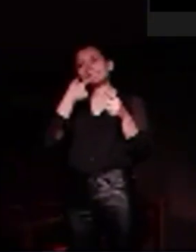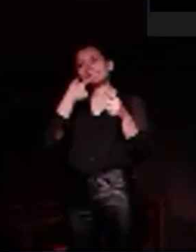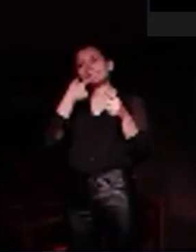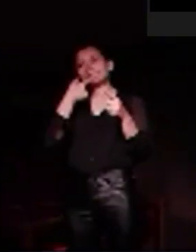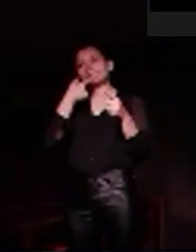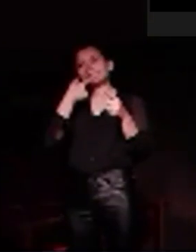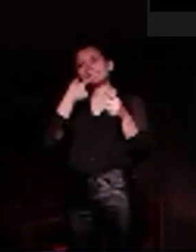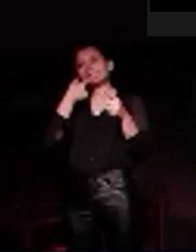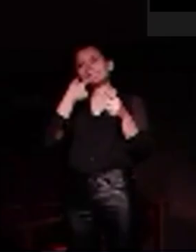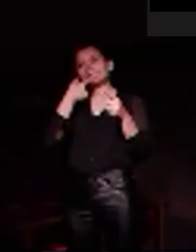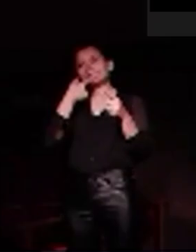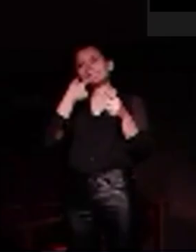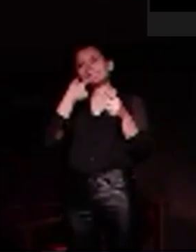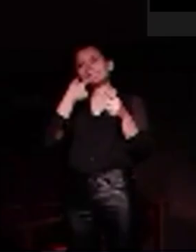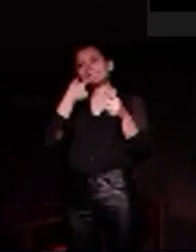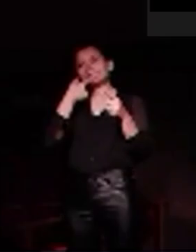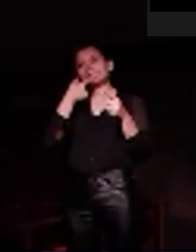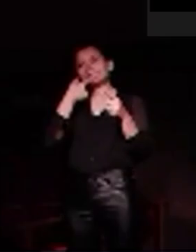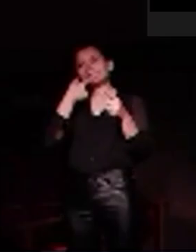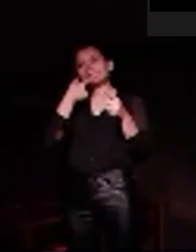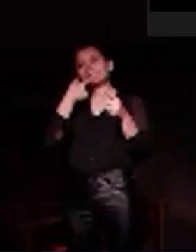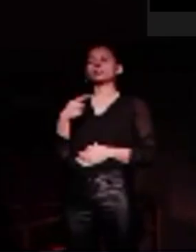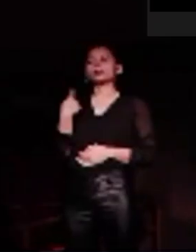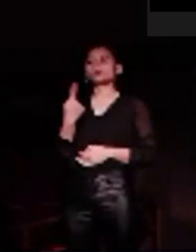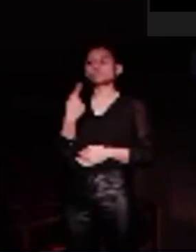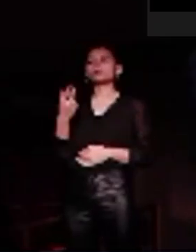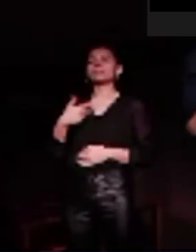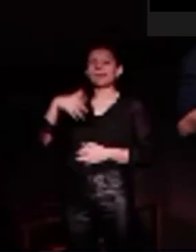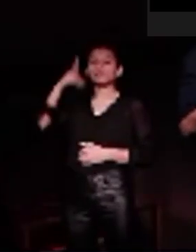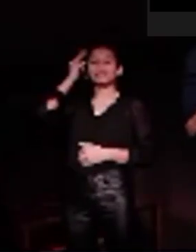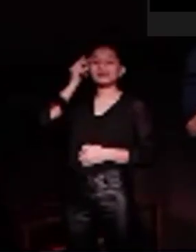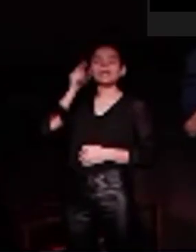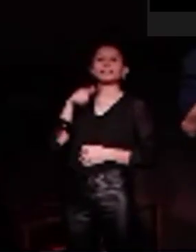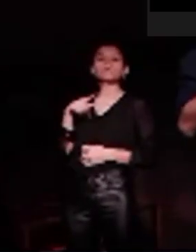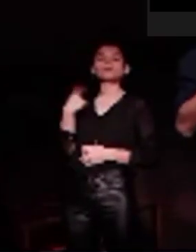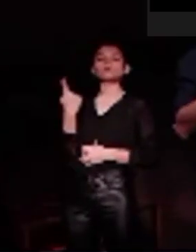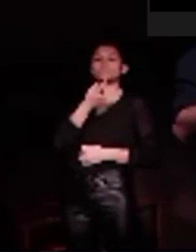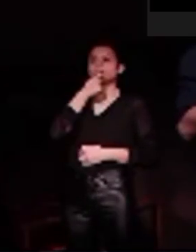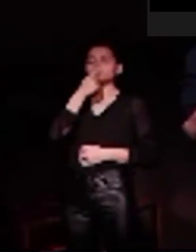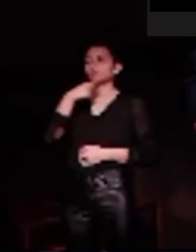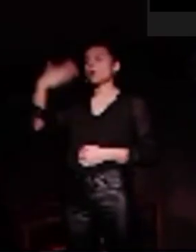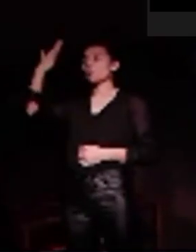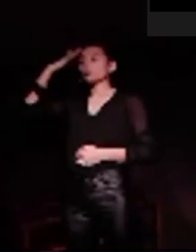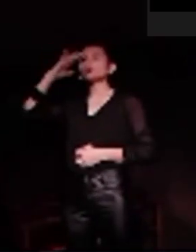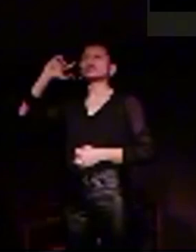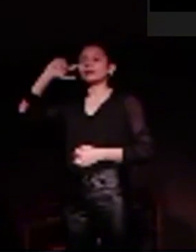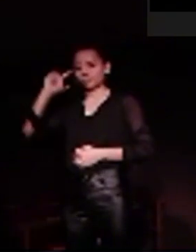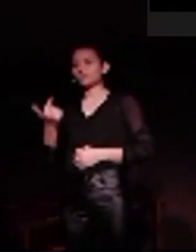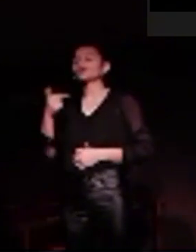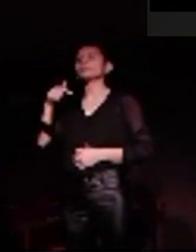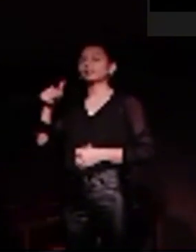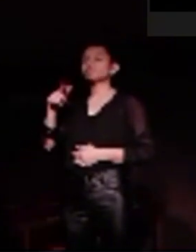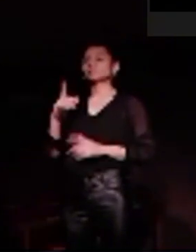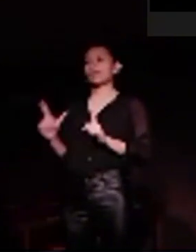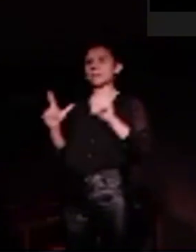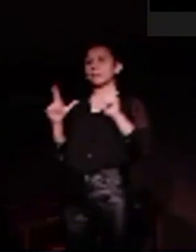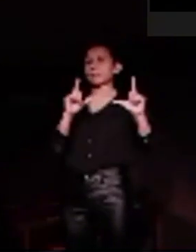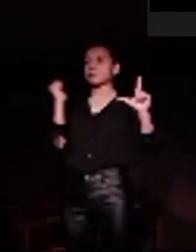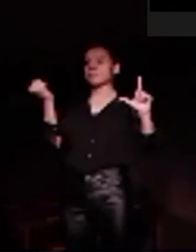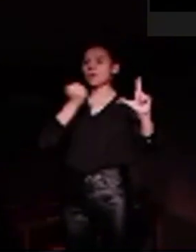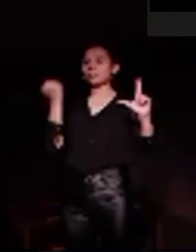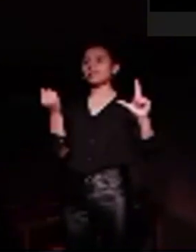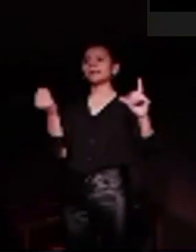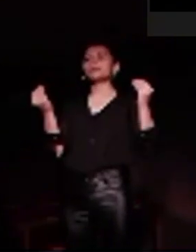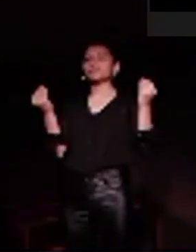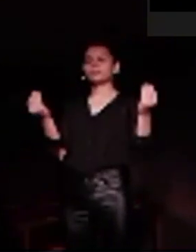Y estos son los objetivos: realizar una inmersión en la cultura sorda, y ahora voy a pasar a una diapositiva muy importante, elaborar